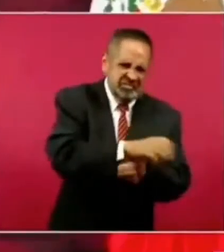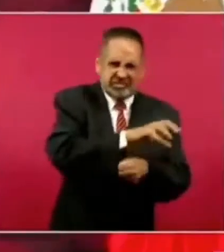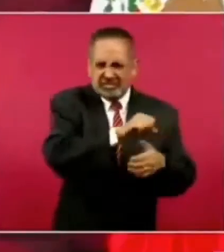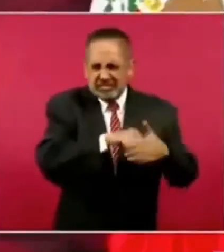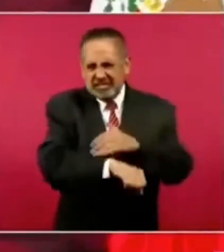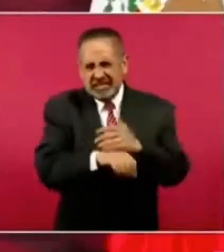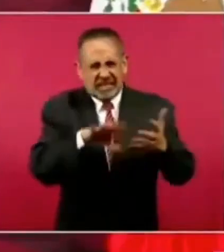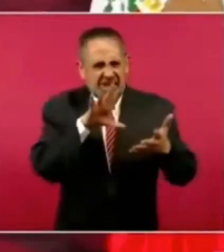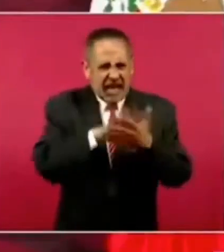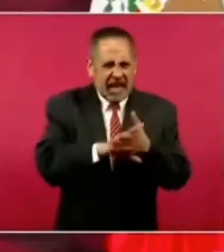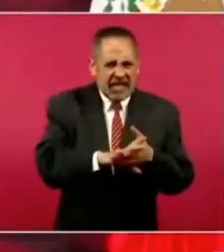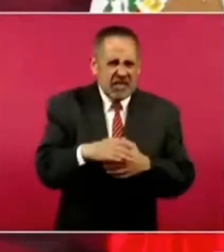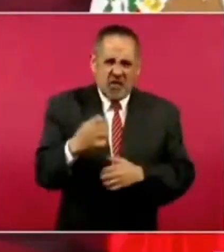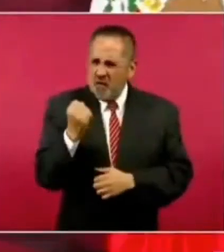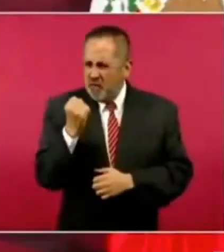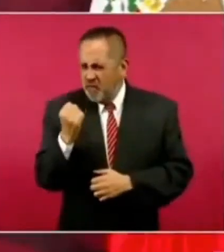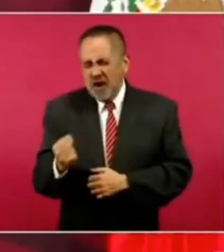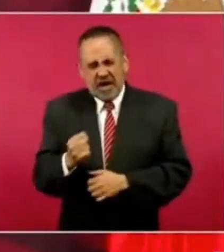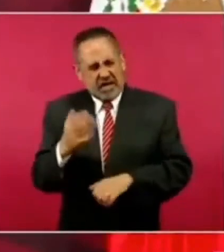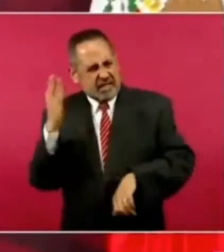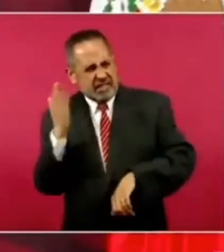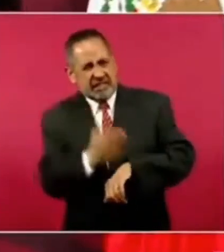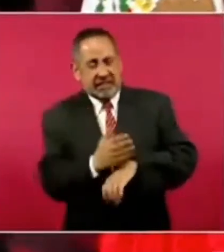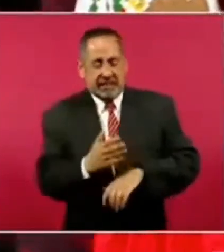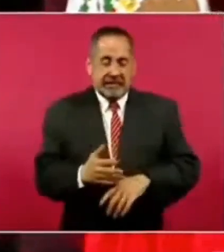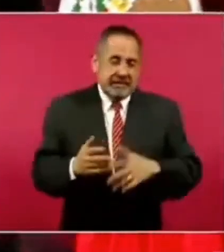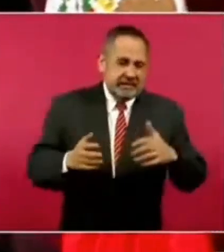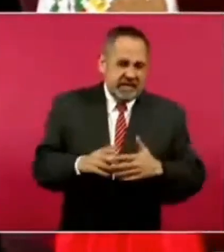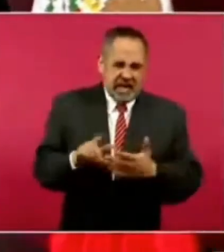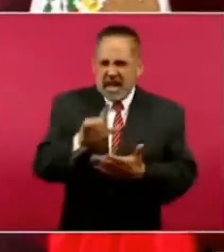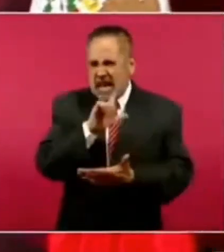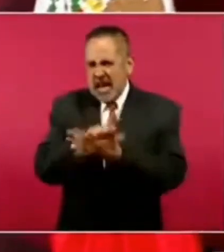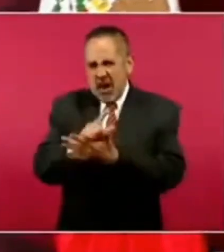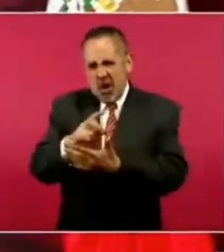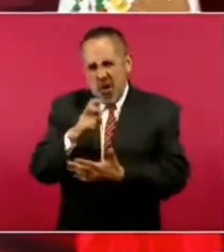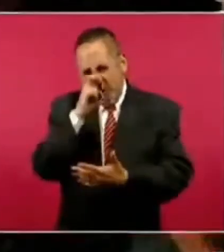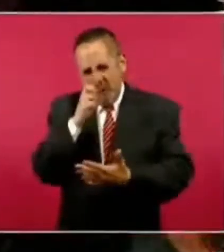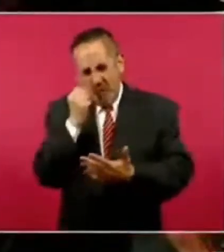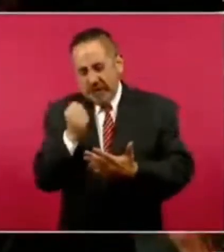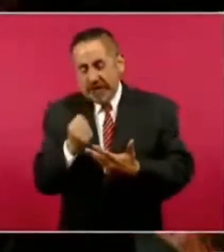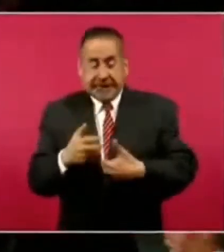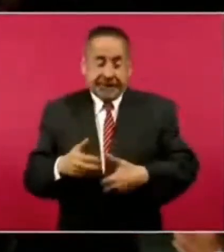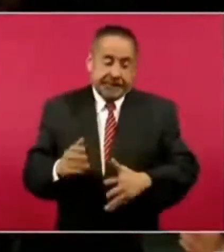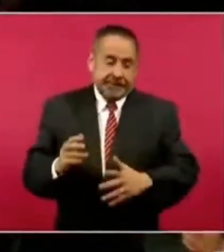cárceles, amenazas de mano dura, leyes más severas.